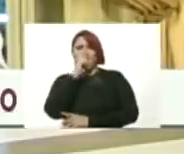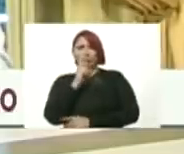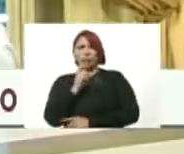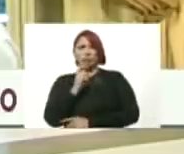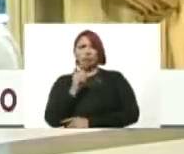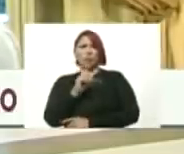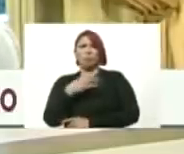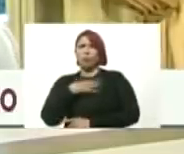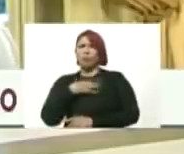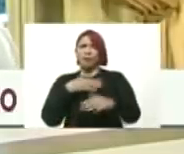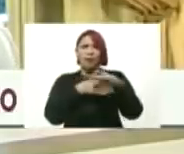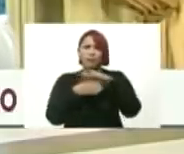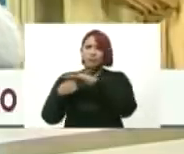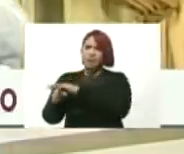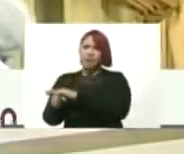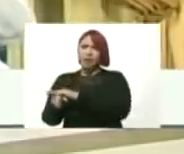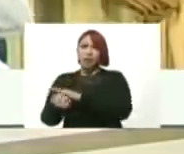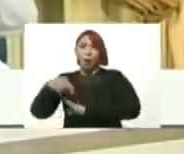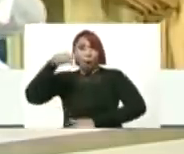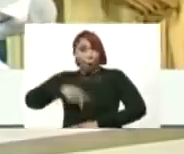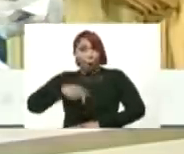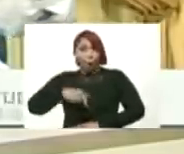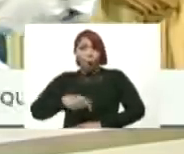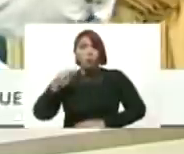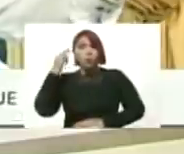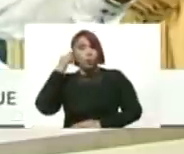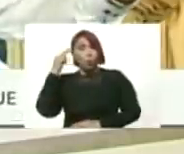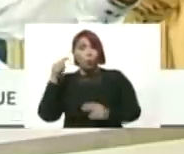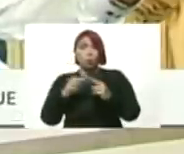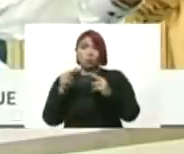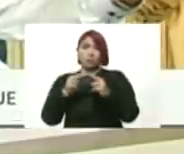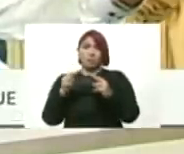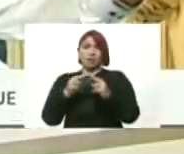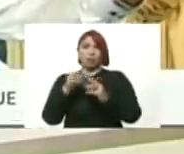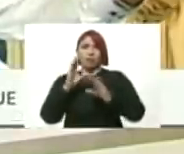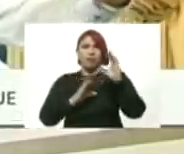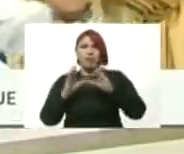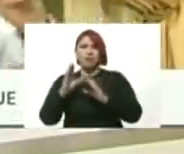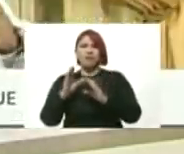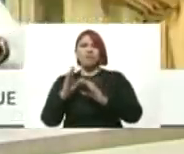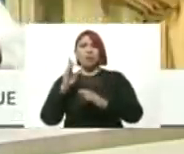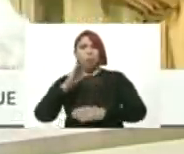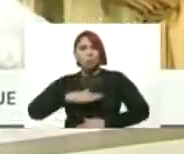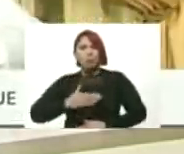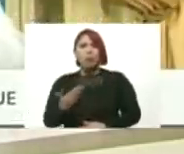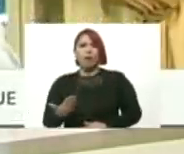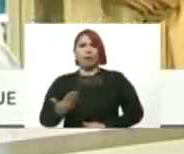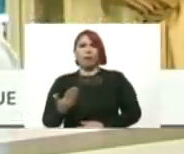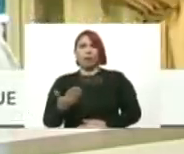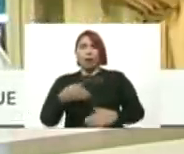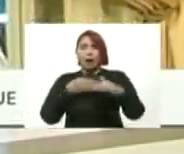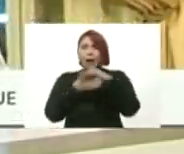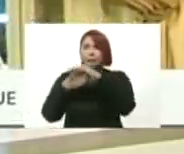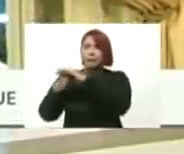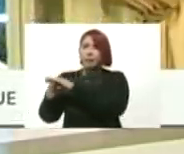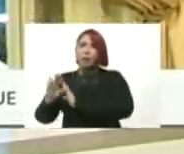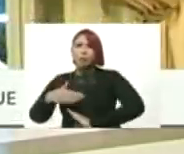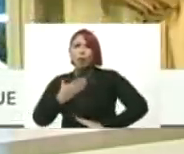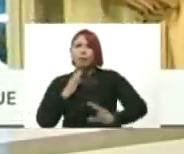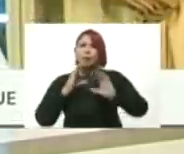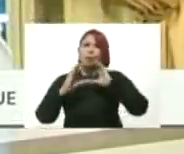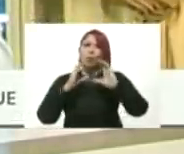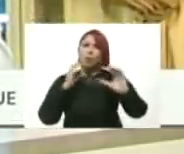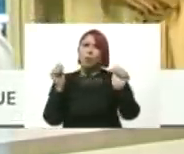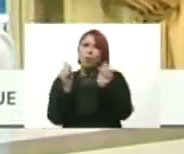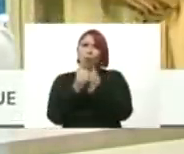hoy el conocimiento científico es horizontal es accesible porque tú te puedes comunicar con